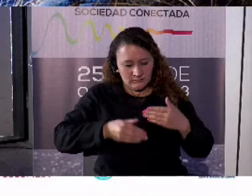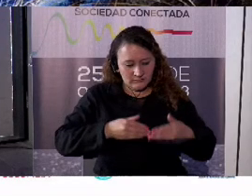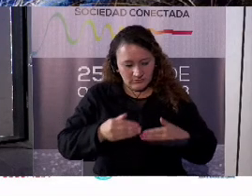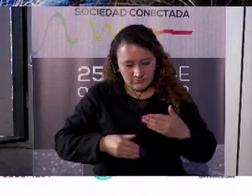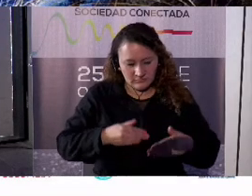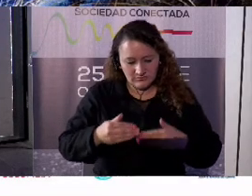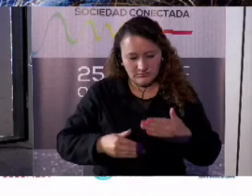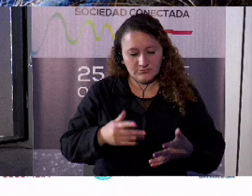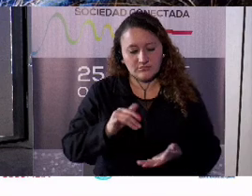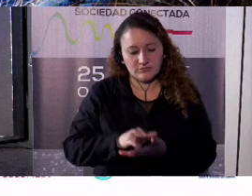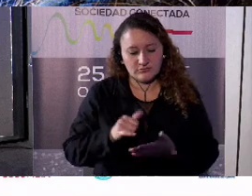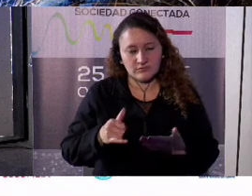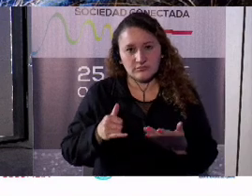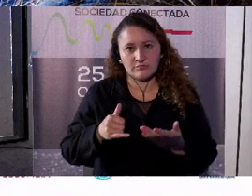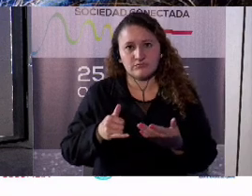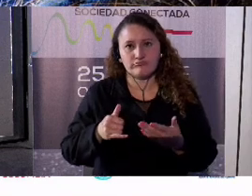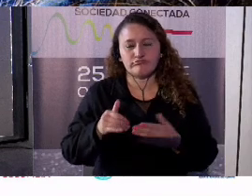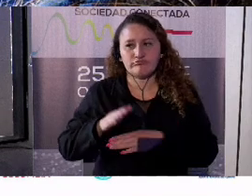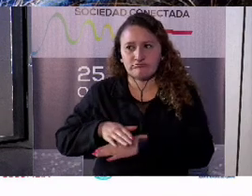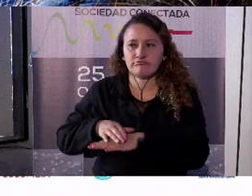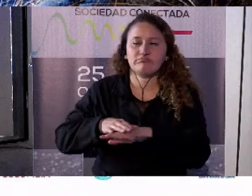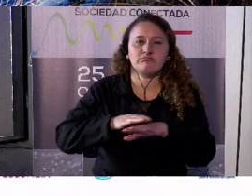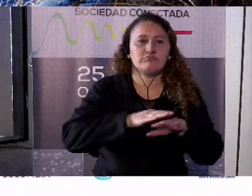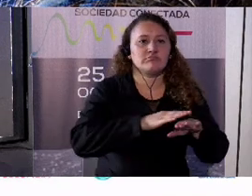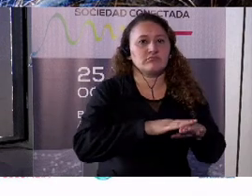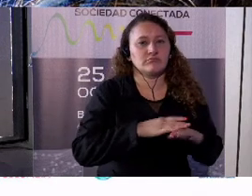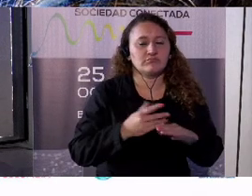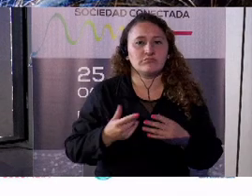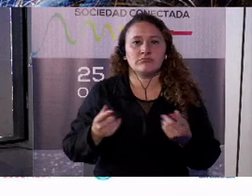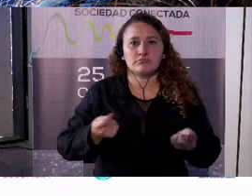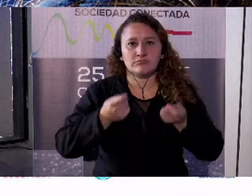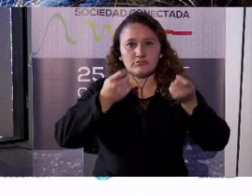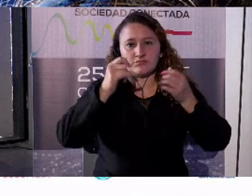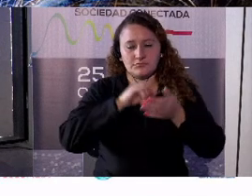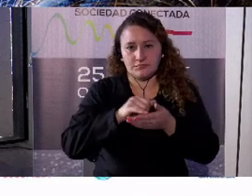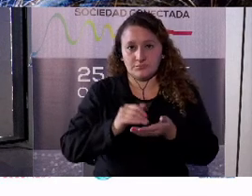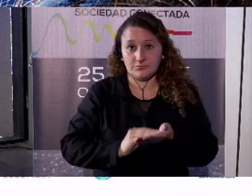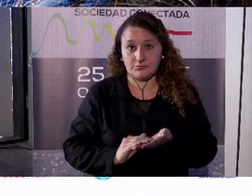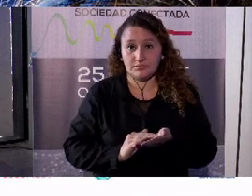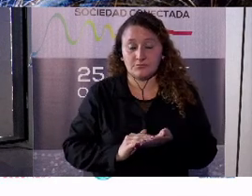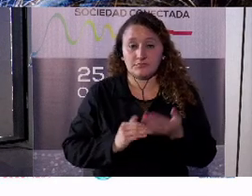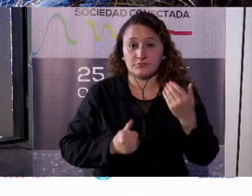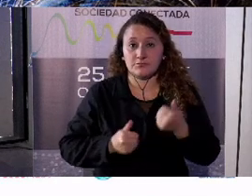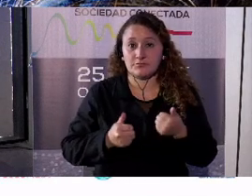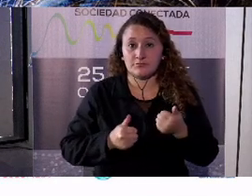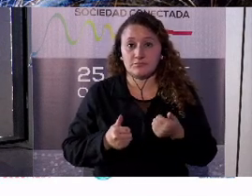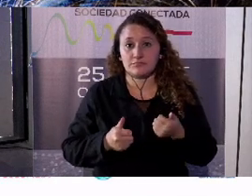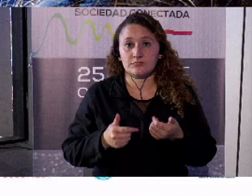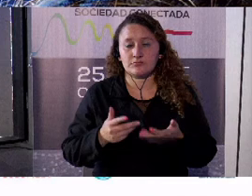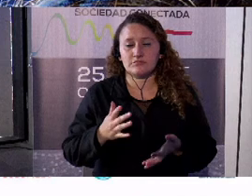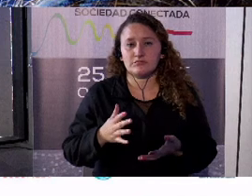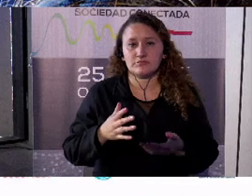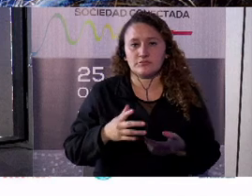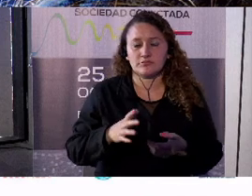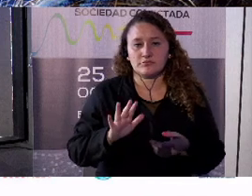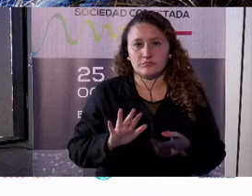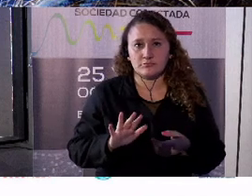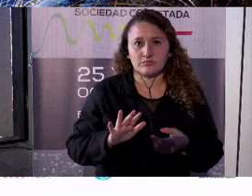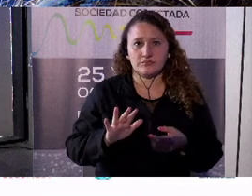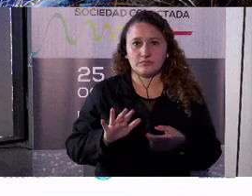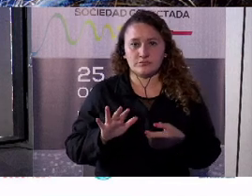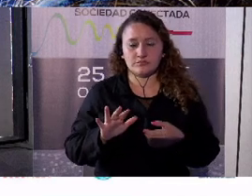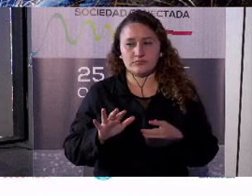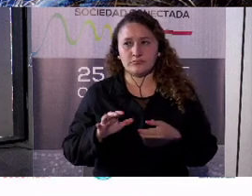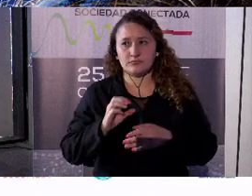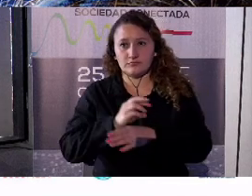de evangelización y si se quiere de promoción de este tipo de soluciones y es que las plataformas de aut per